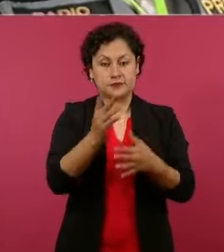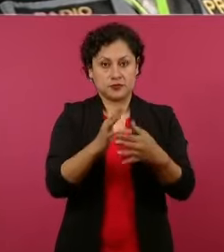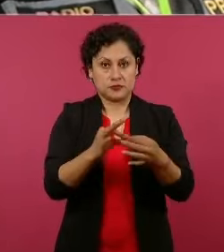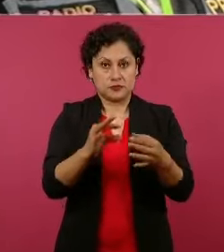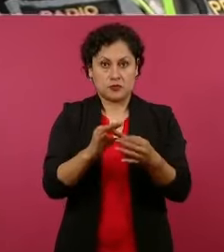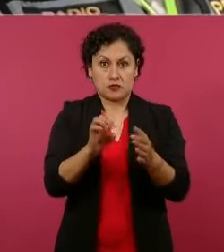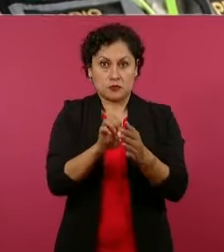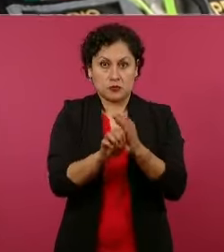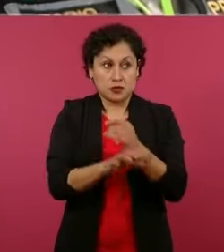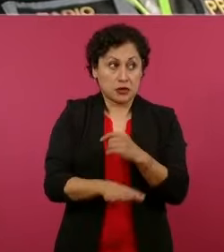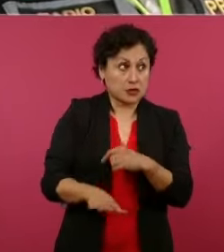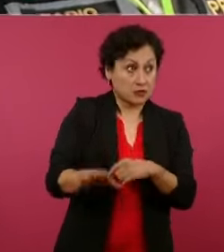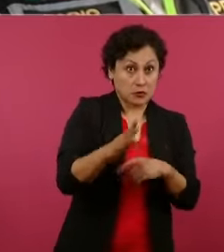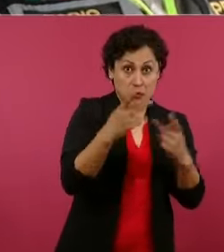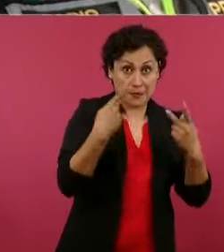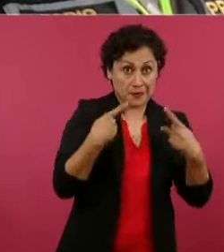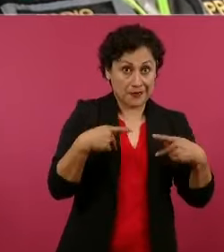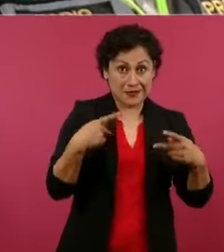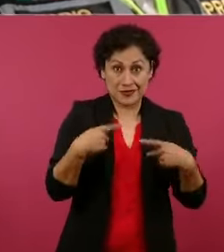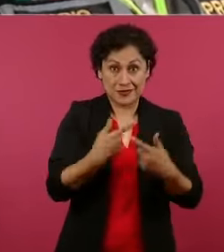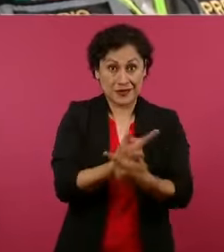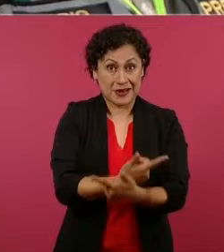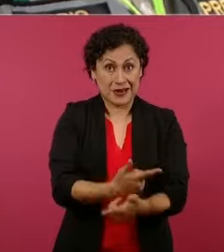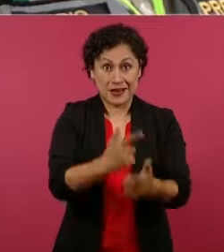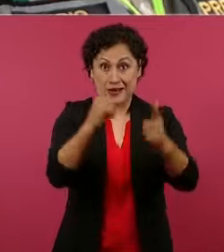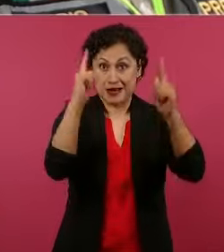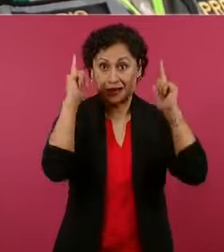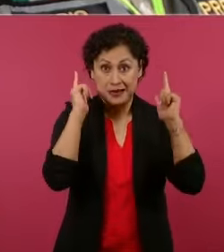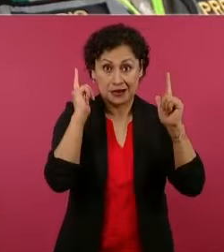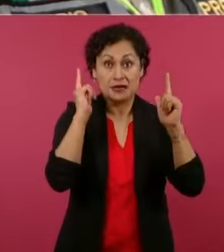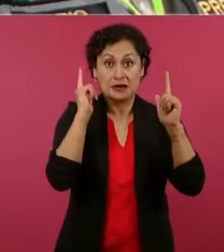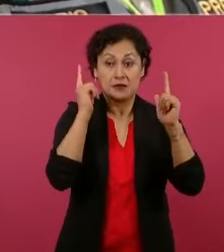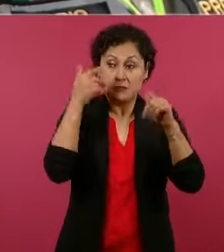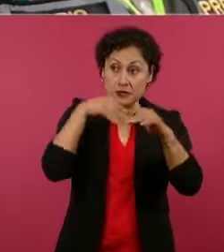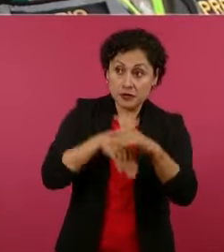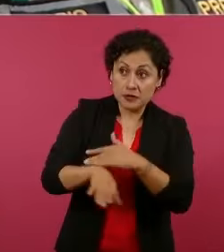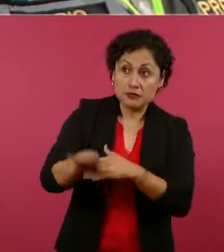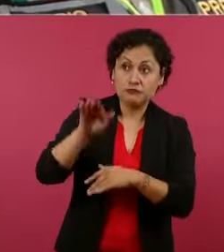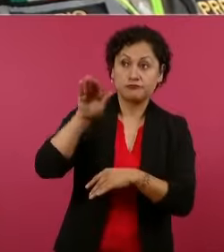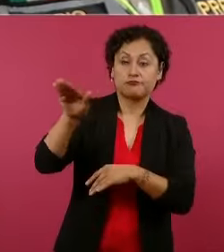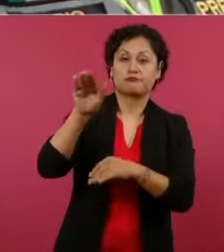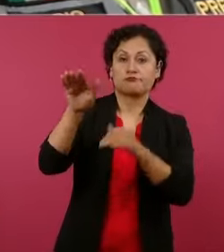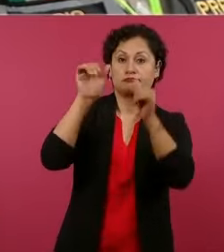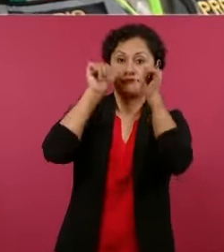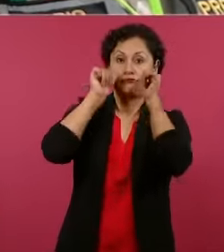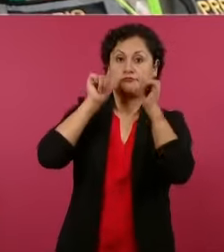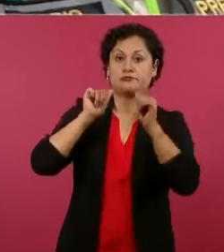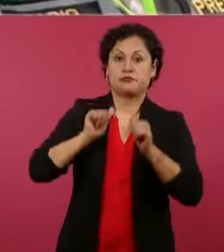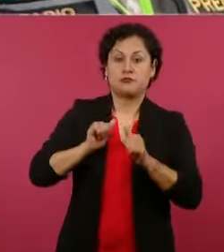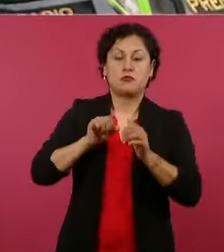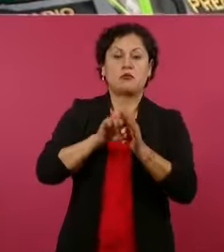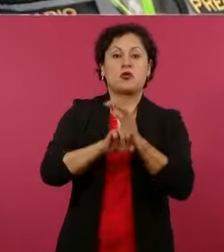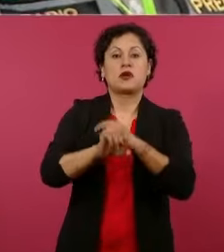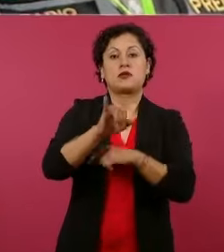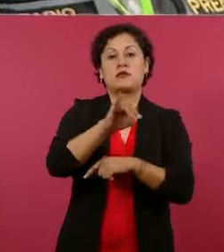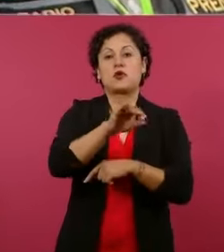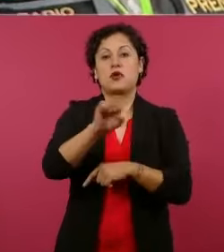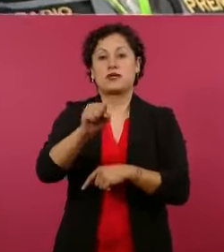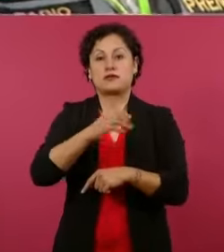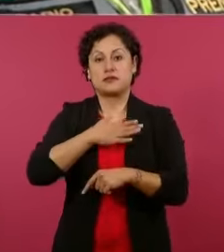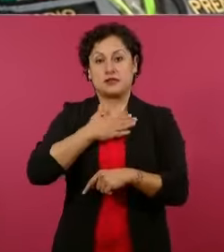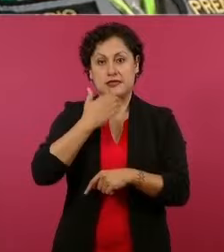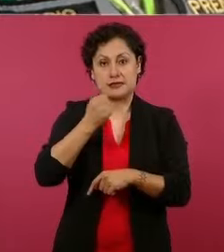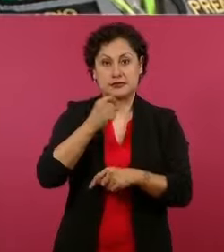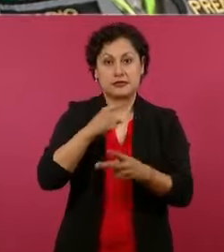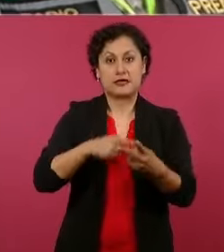persona va a poder llegar a a solicitar la atención tanto en el IMS bienestar como en el